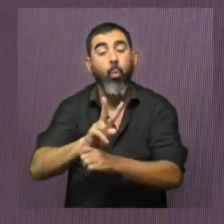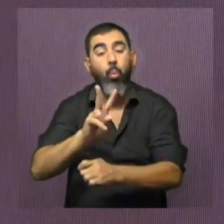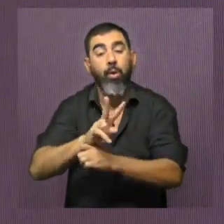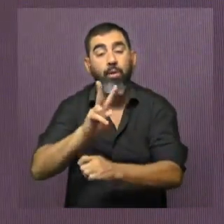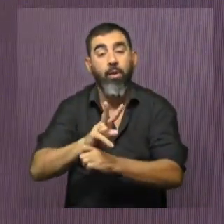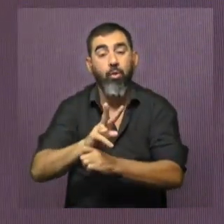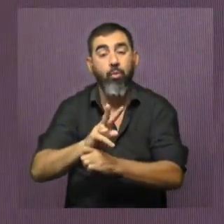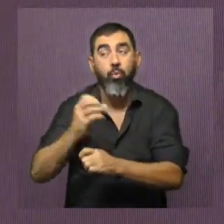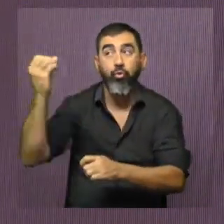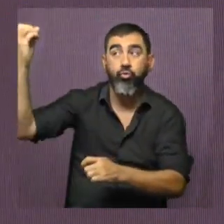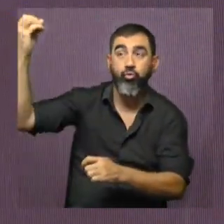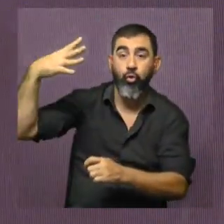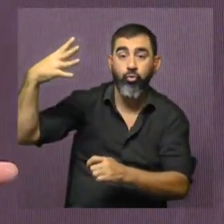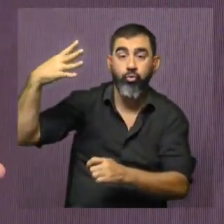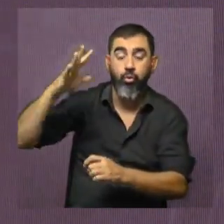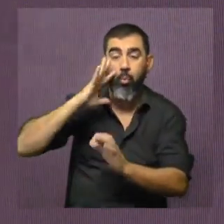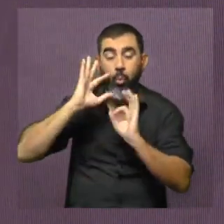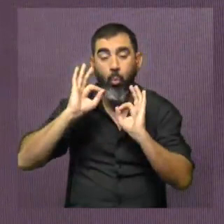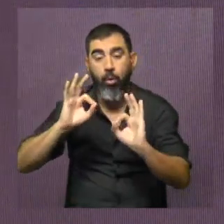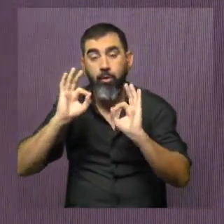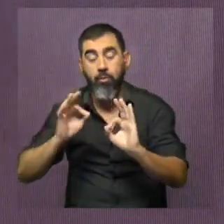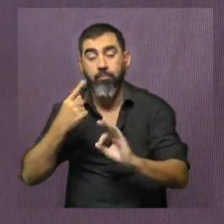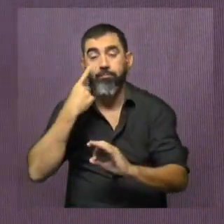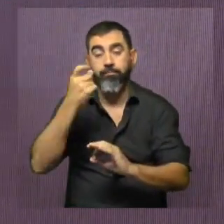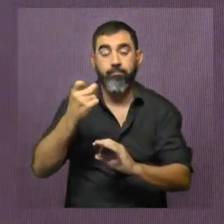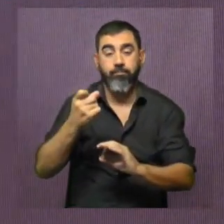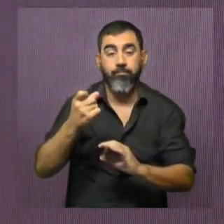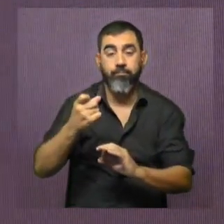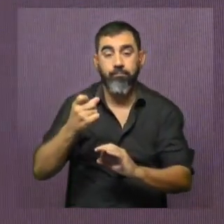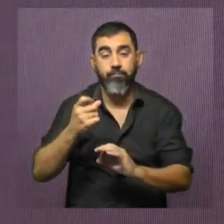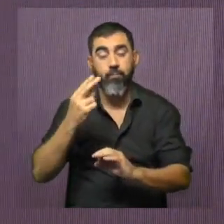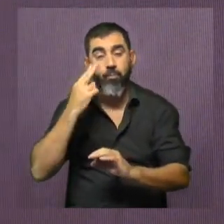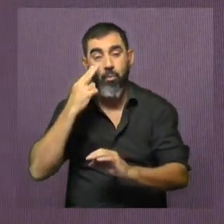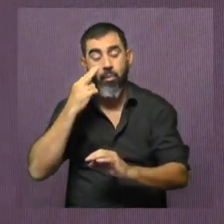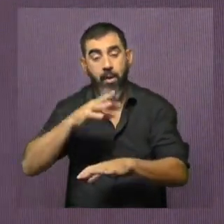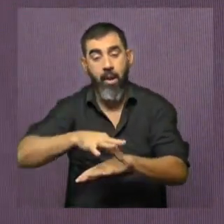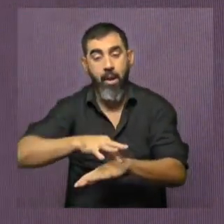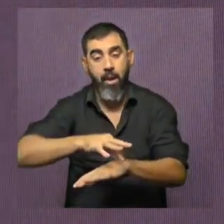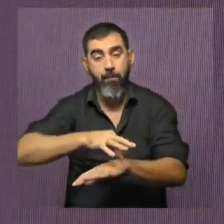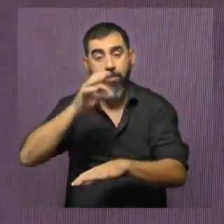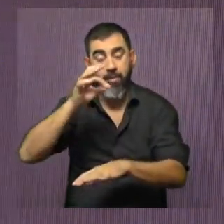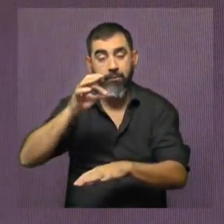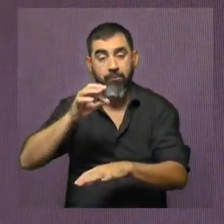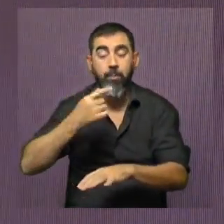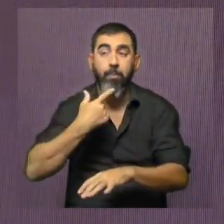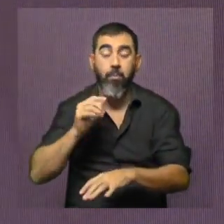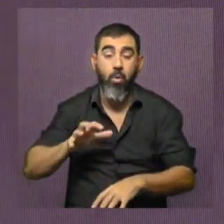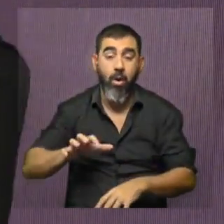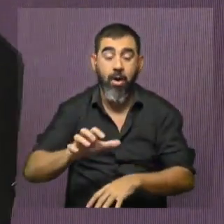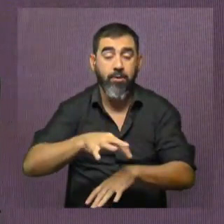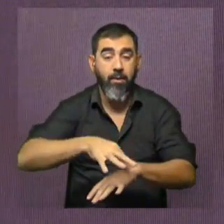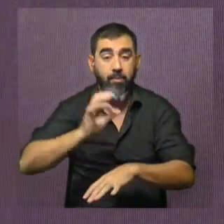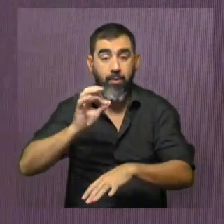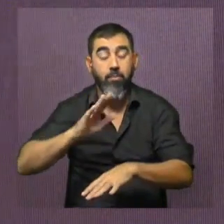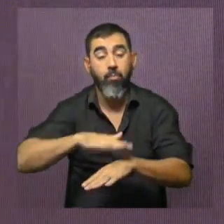tener con el sol, ¿no? Cuidados para evitar todo tipo de dolencias, cáncer de piel, entre otras cosas. Estamos